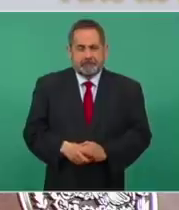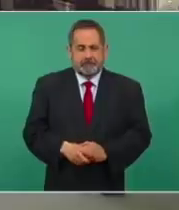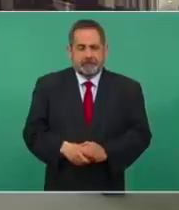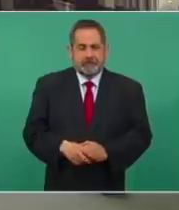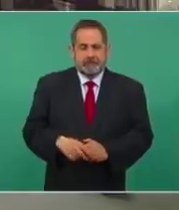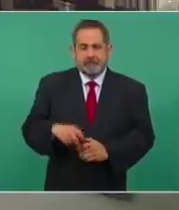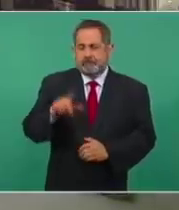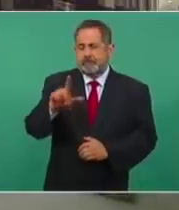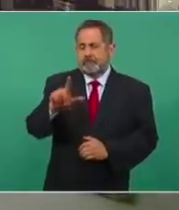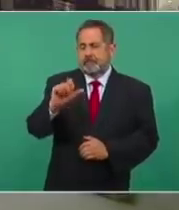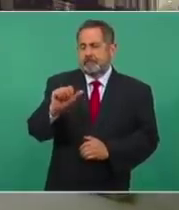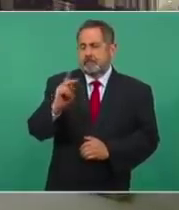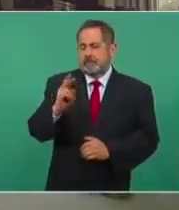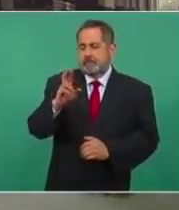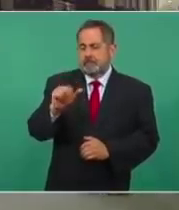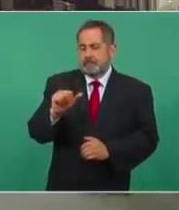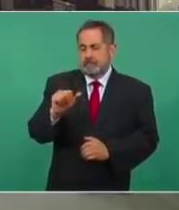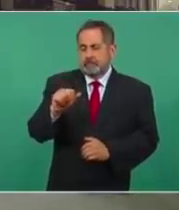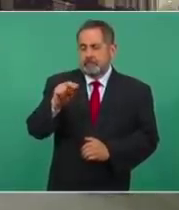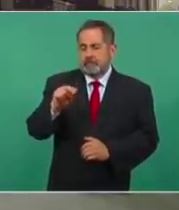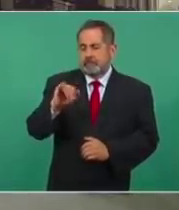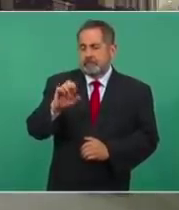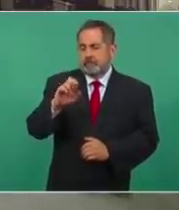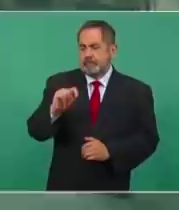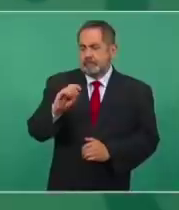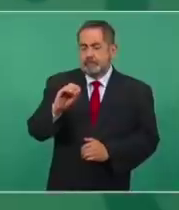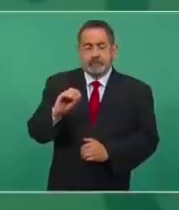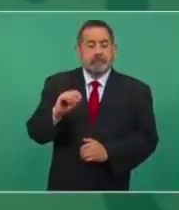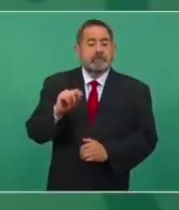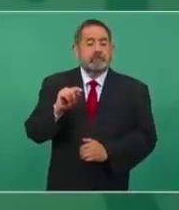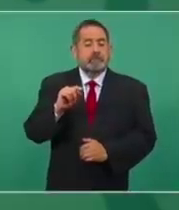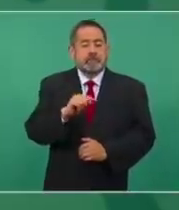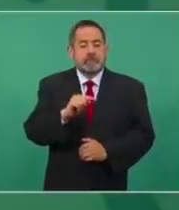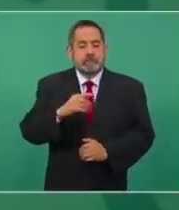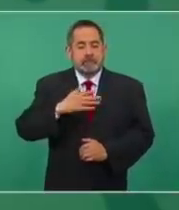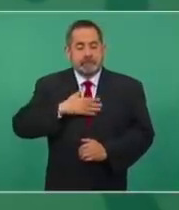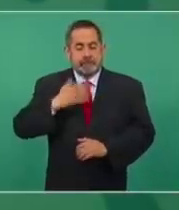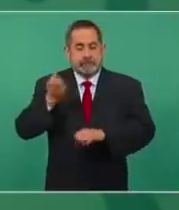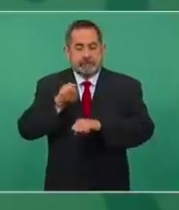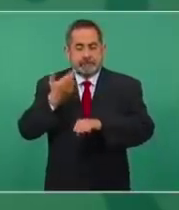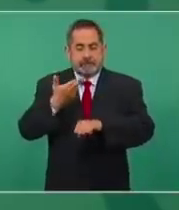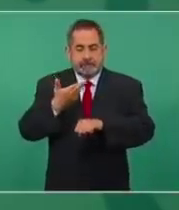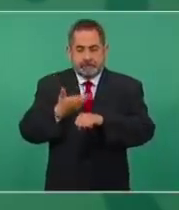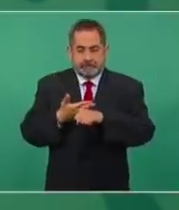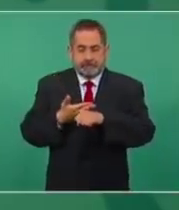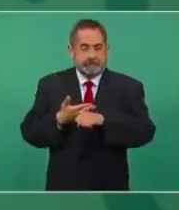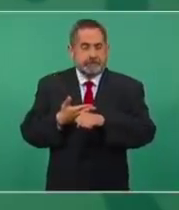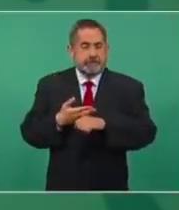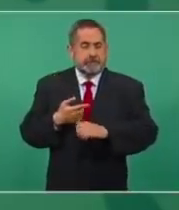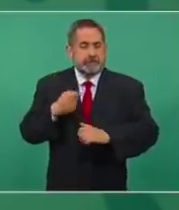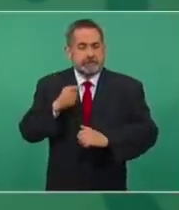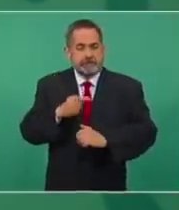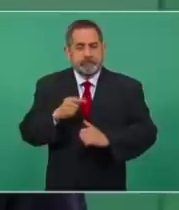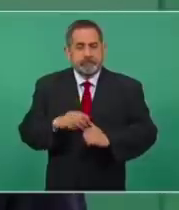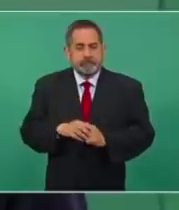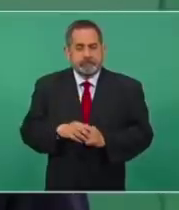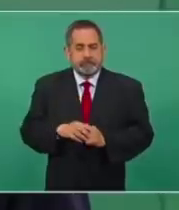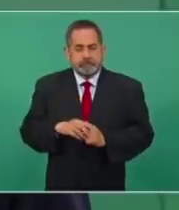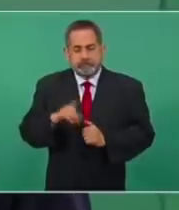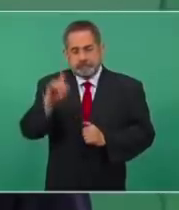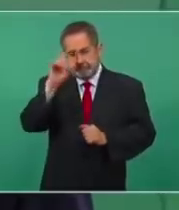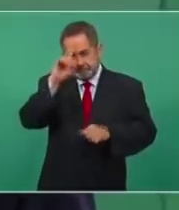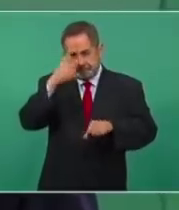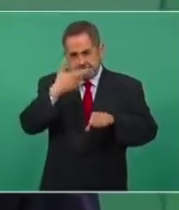Laura Nieto es mi secretaria y